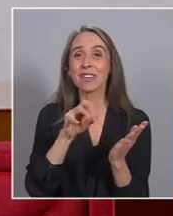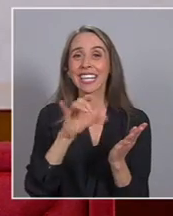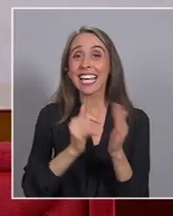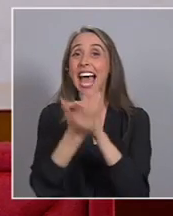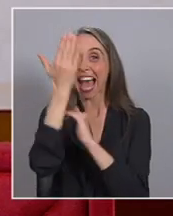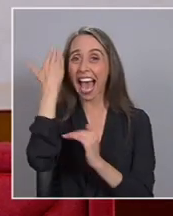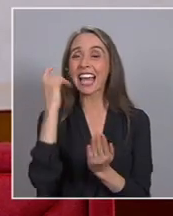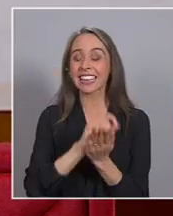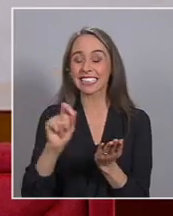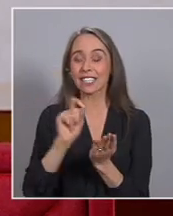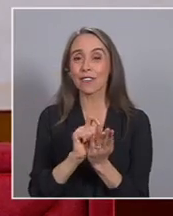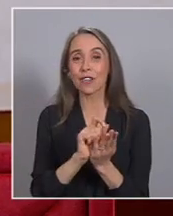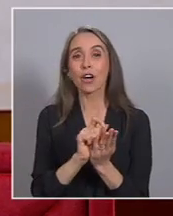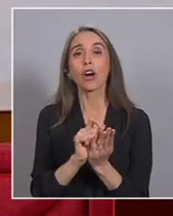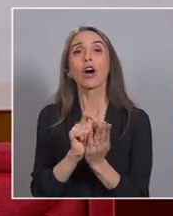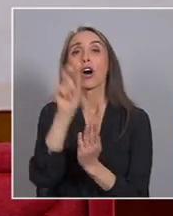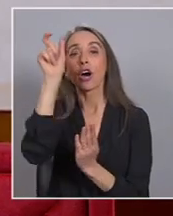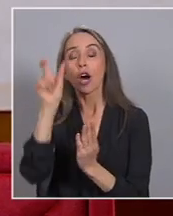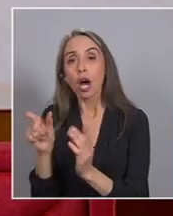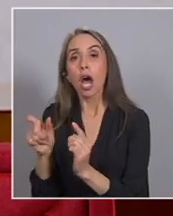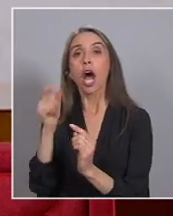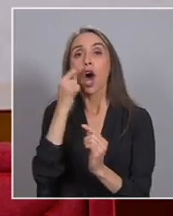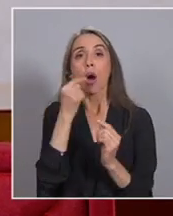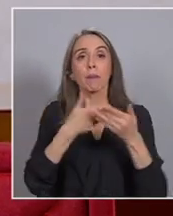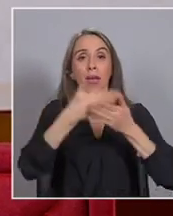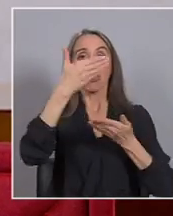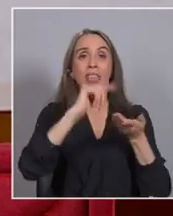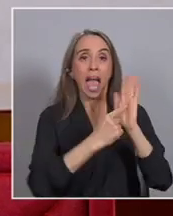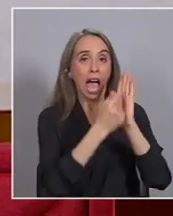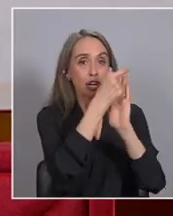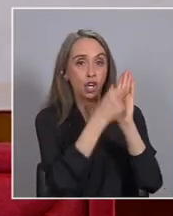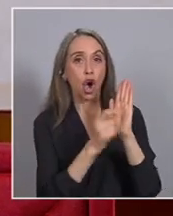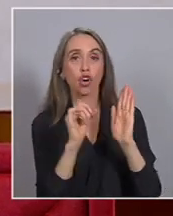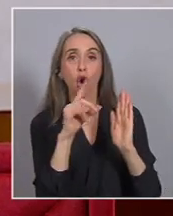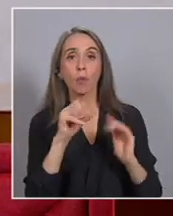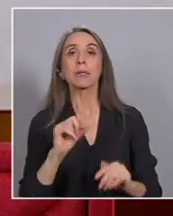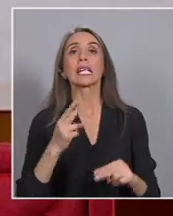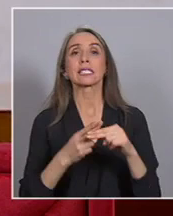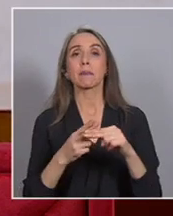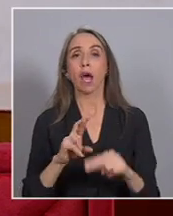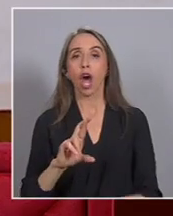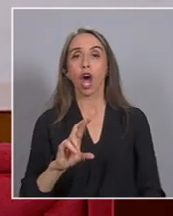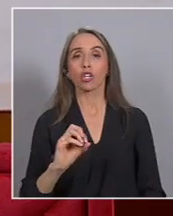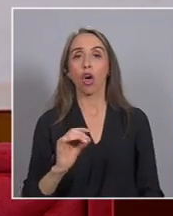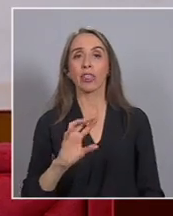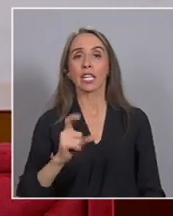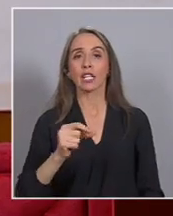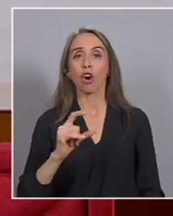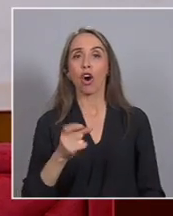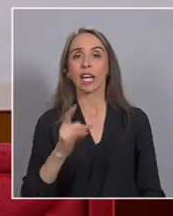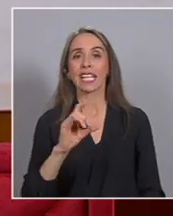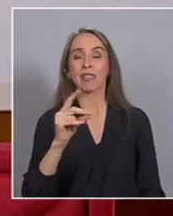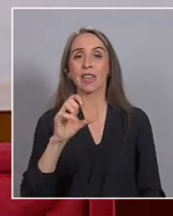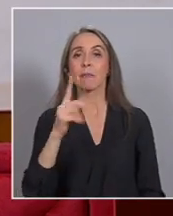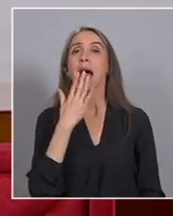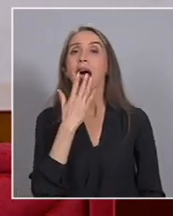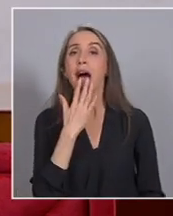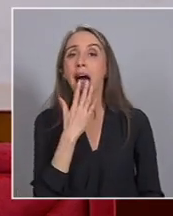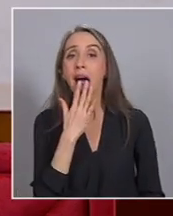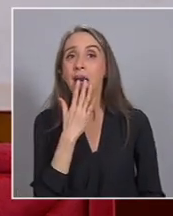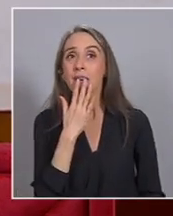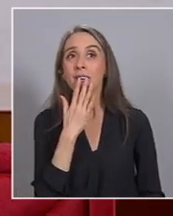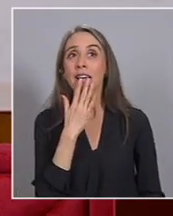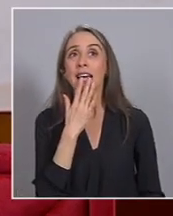que recogió un columnista hace poquito, Rodrigo Gendelman, si no me equivoco, que habla de la derecha,